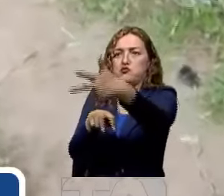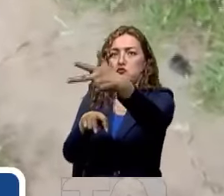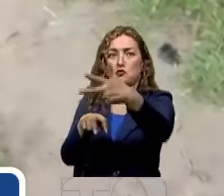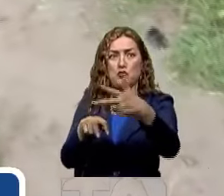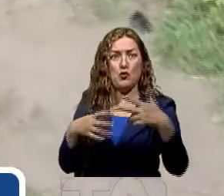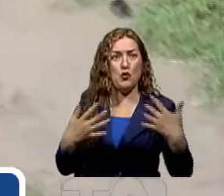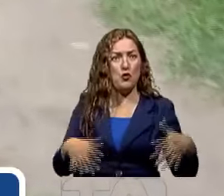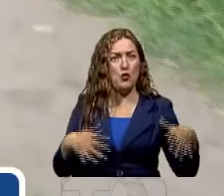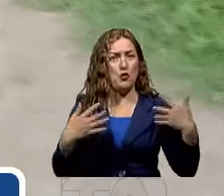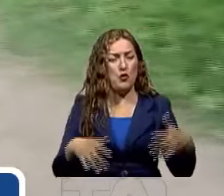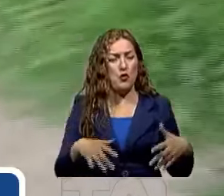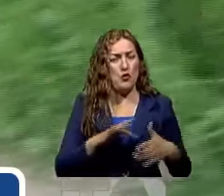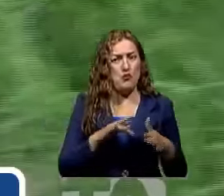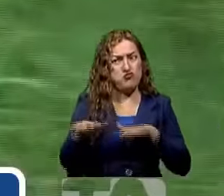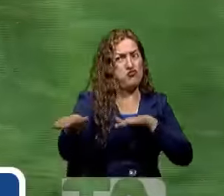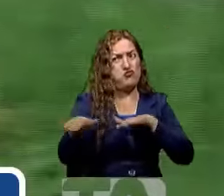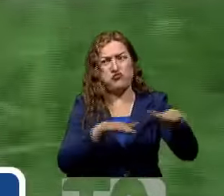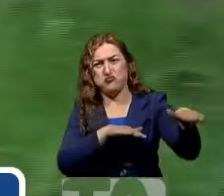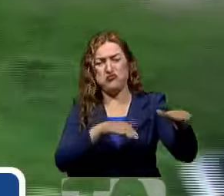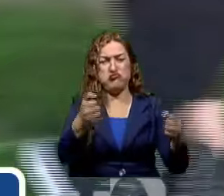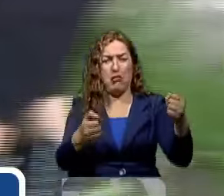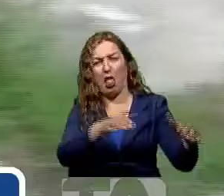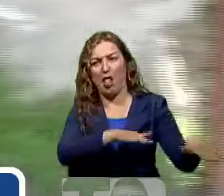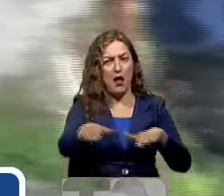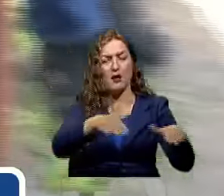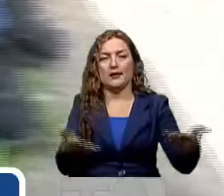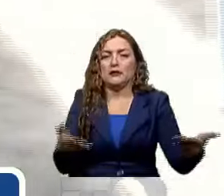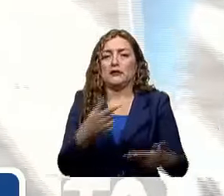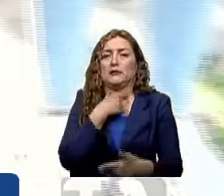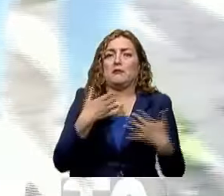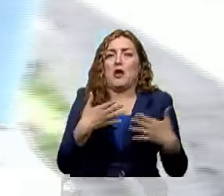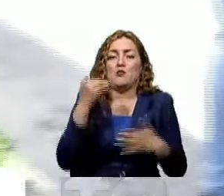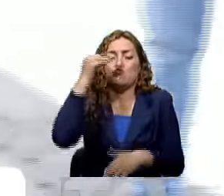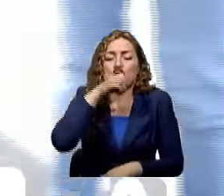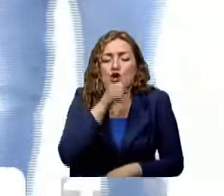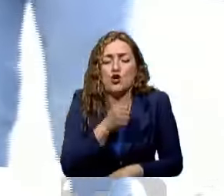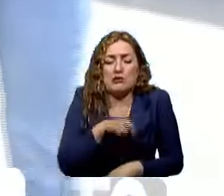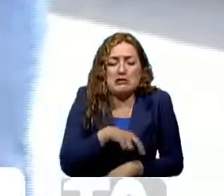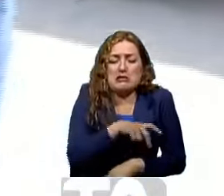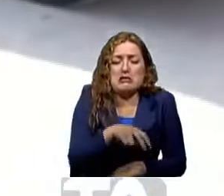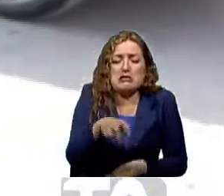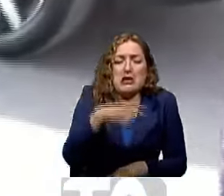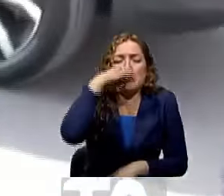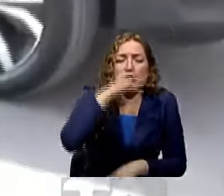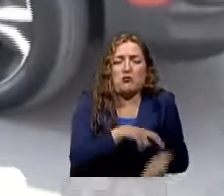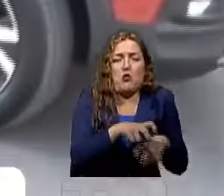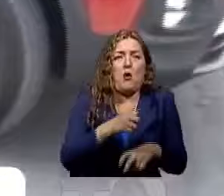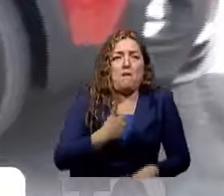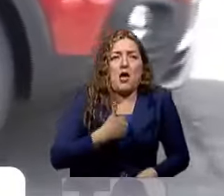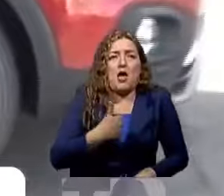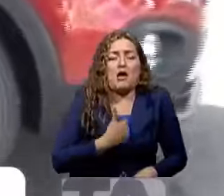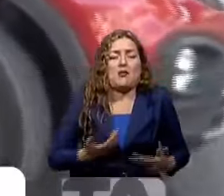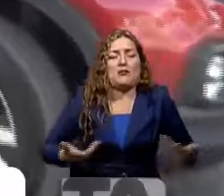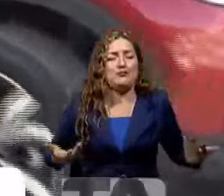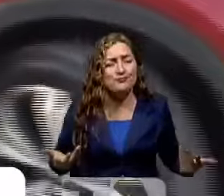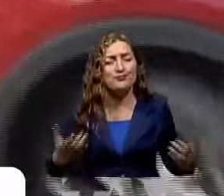una calle de bastante tráfico y tenemos miedo por ellos, por las personas adultas mayores, incluso por nosotros mismos, porque